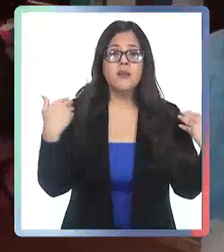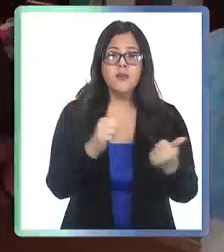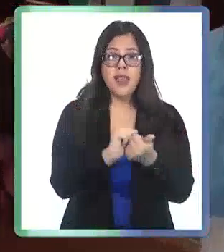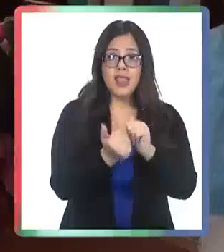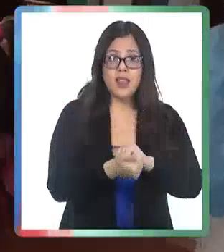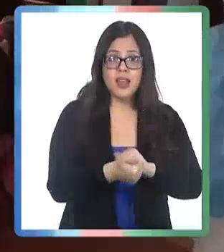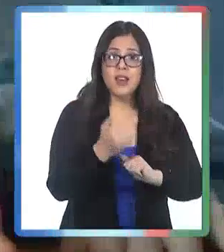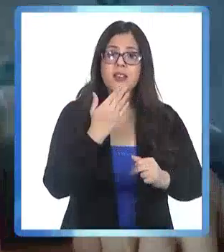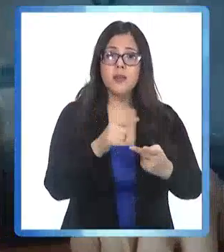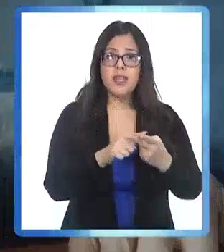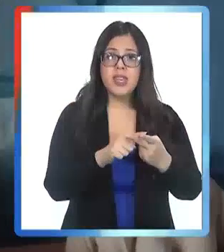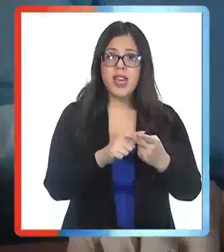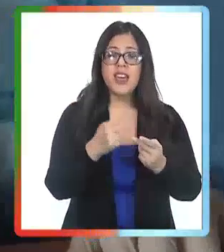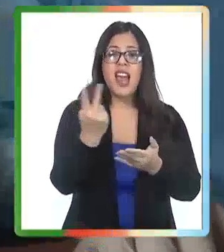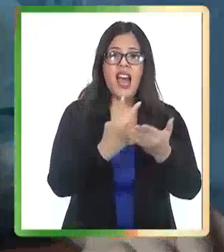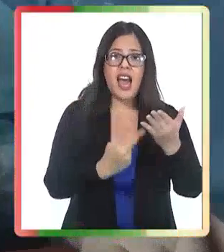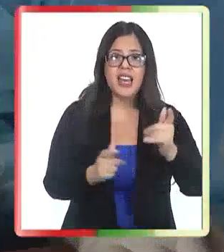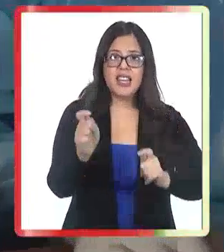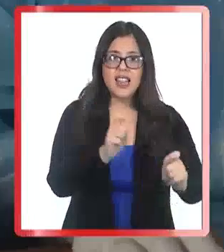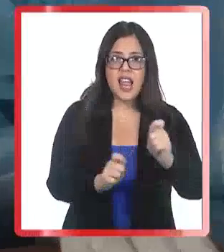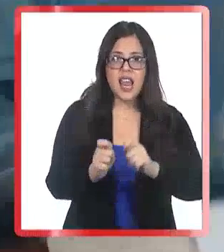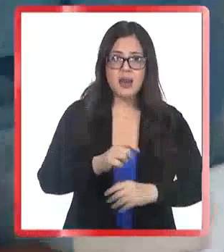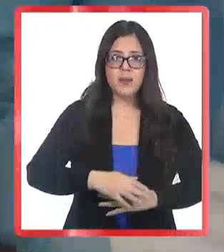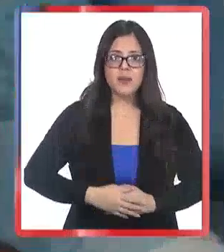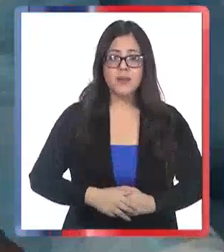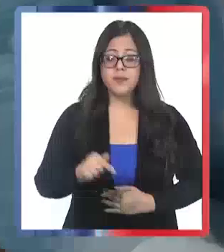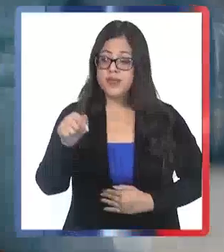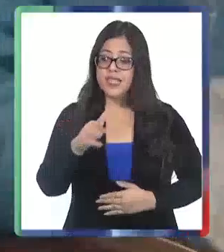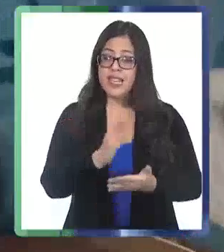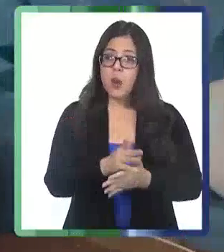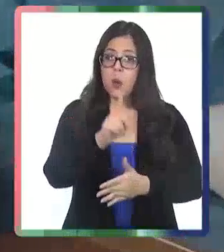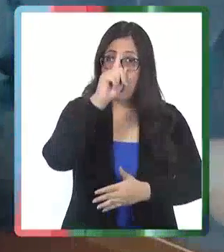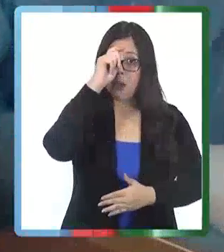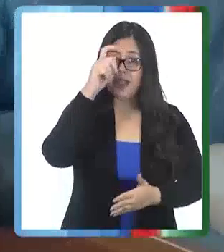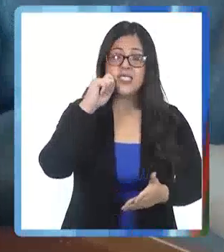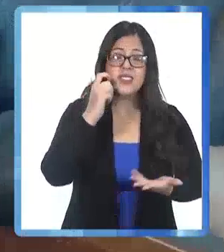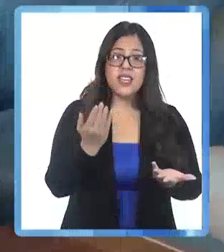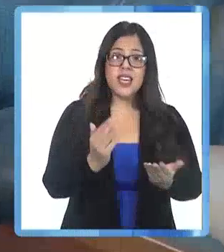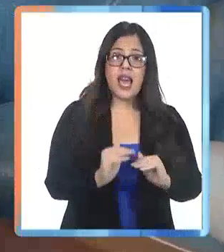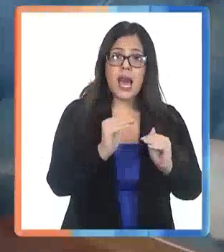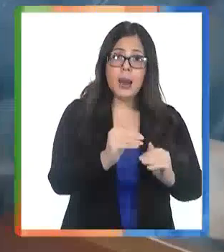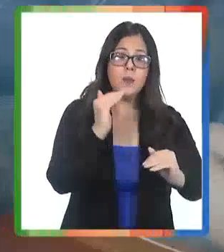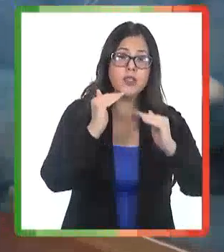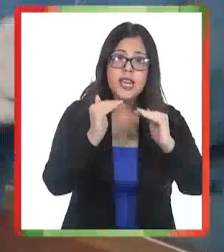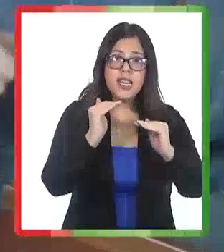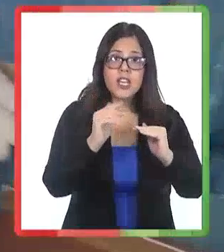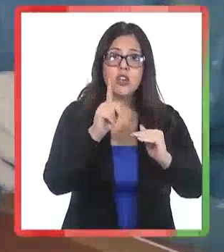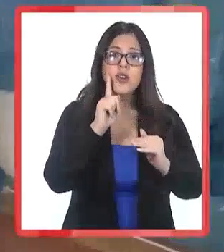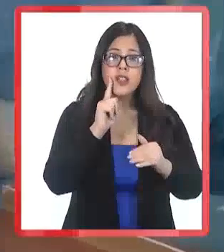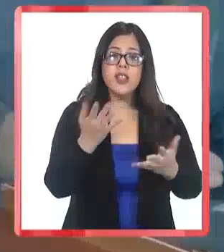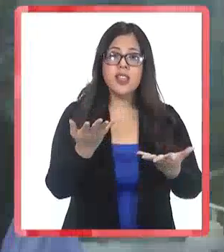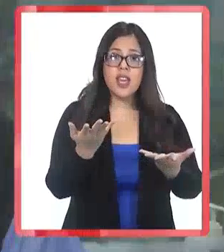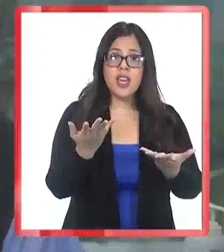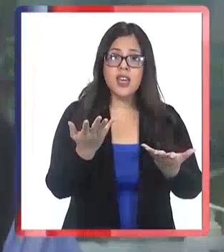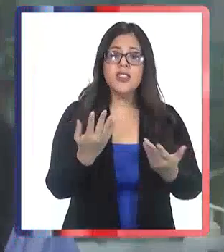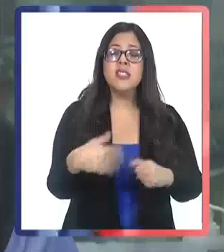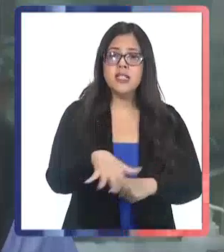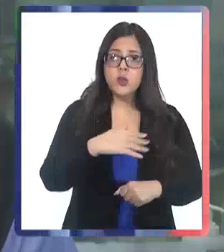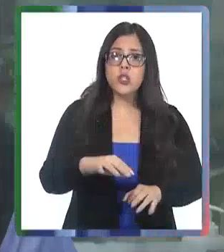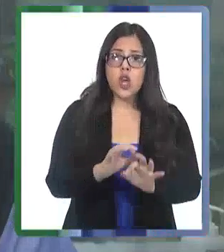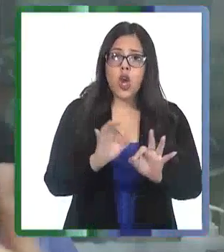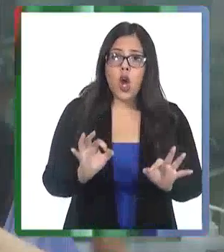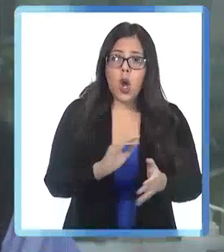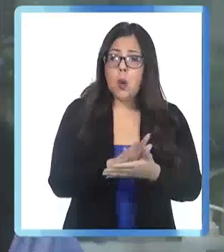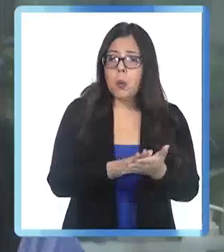Física Adaptada y Arte Terapia. Esta escuelita hospitalaria da soporte a niños que tengan alguna condición